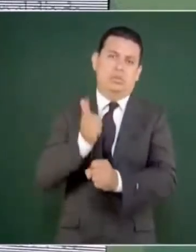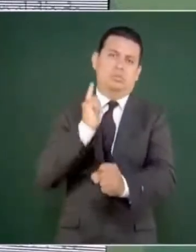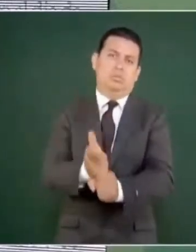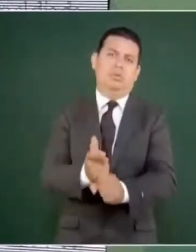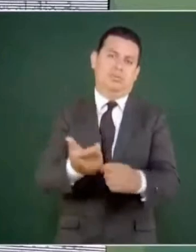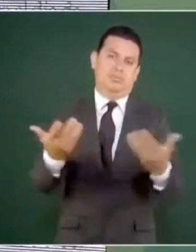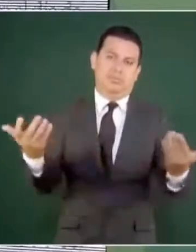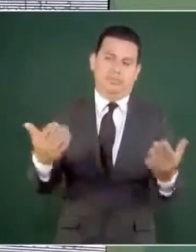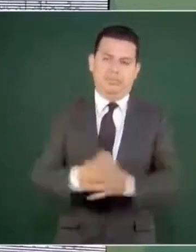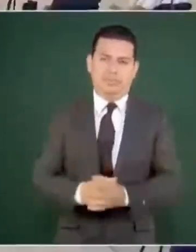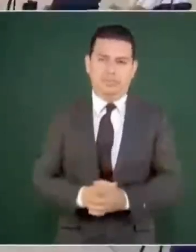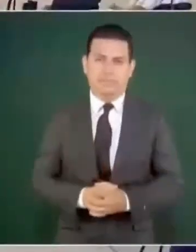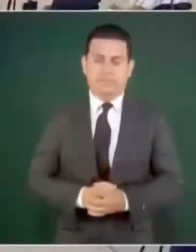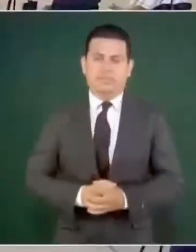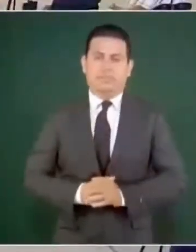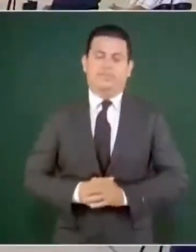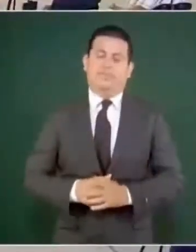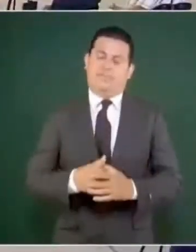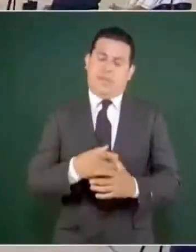Entonces,